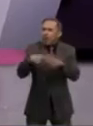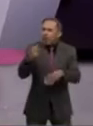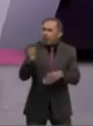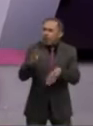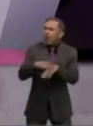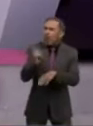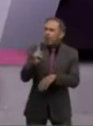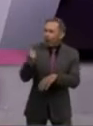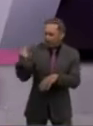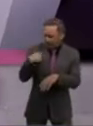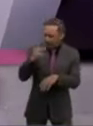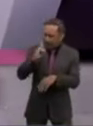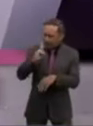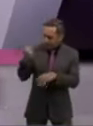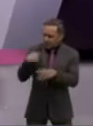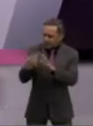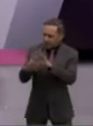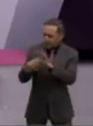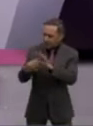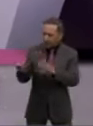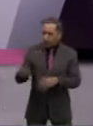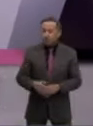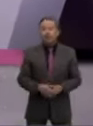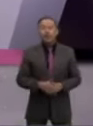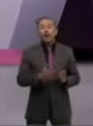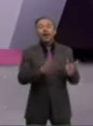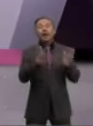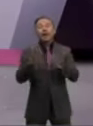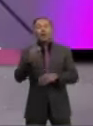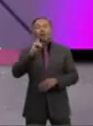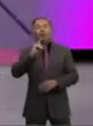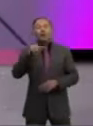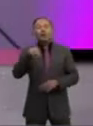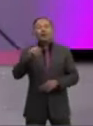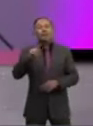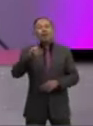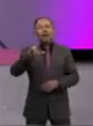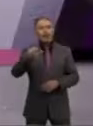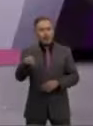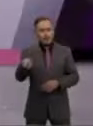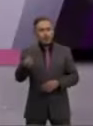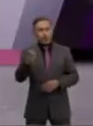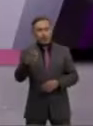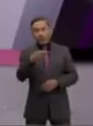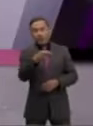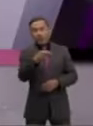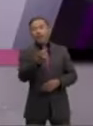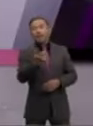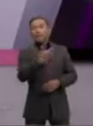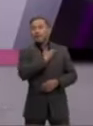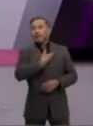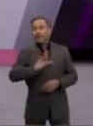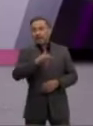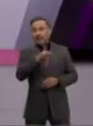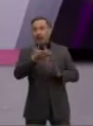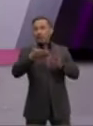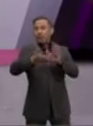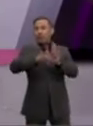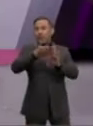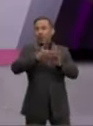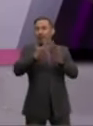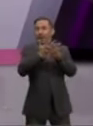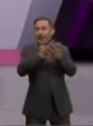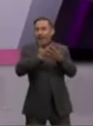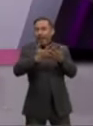la obra pública, para las máximas obras que se han, que ha hecho el presidente, pues no me parece